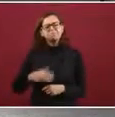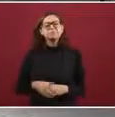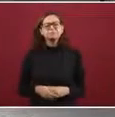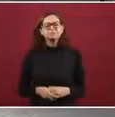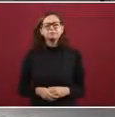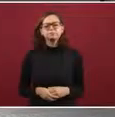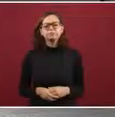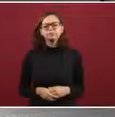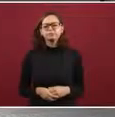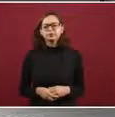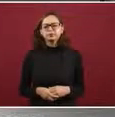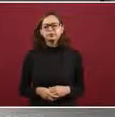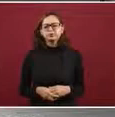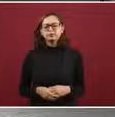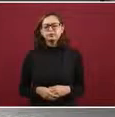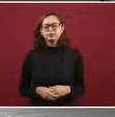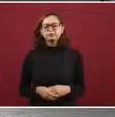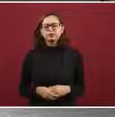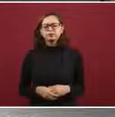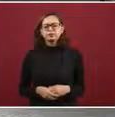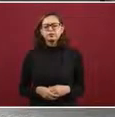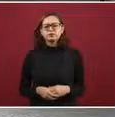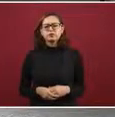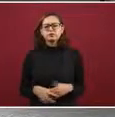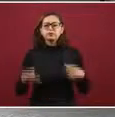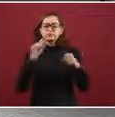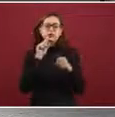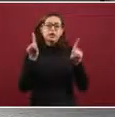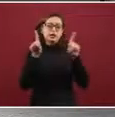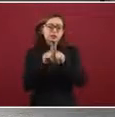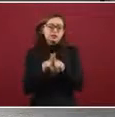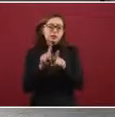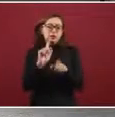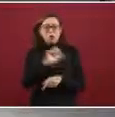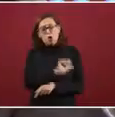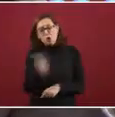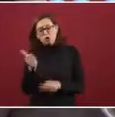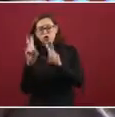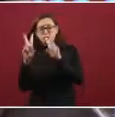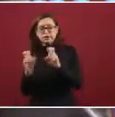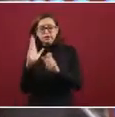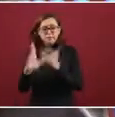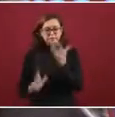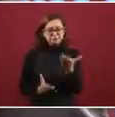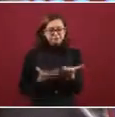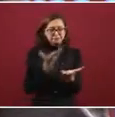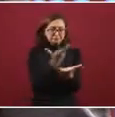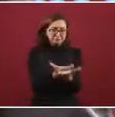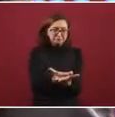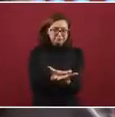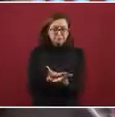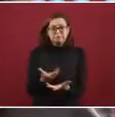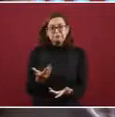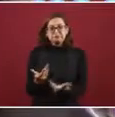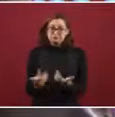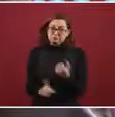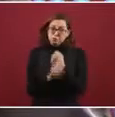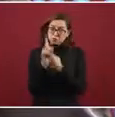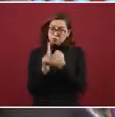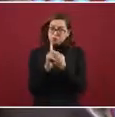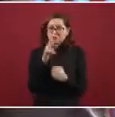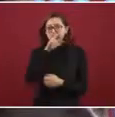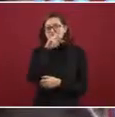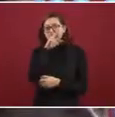y también pudimos nosotros plantear lo que son las preocupaciones mexicanas sobre varios temas que paso a comentar